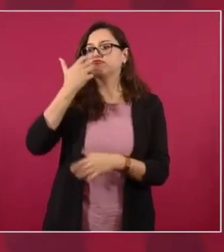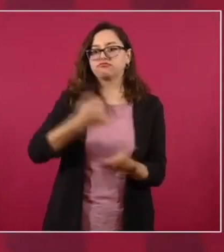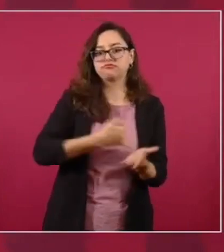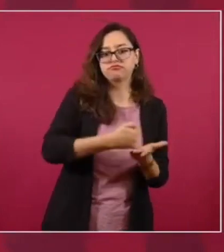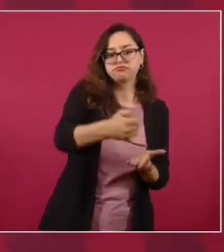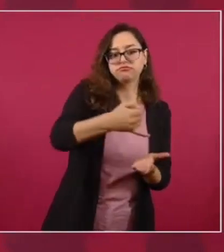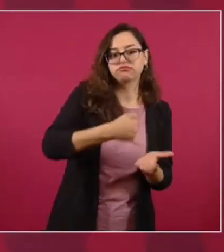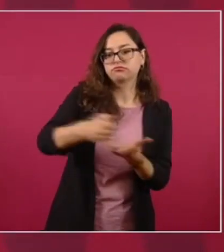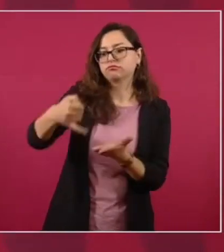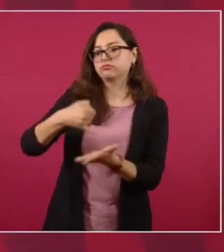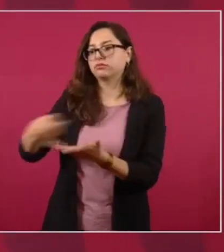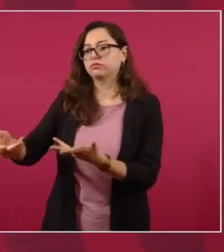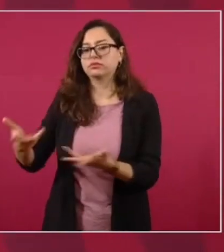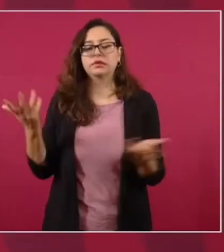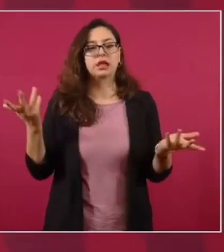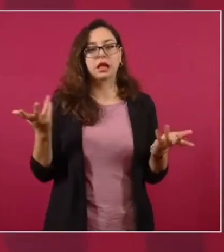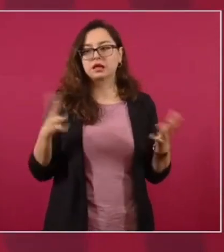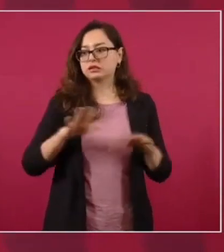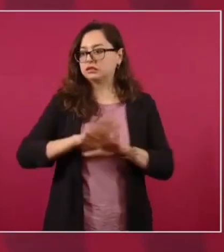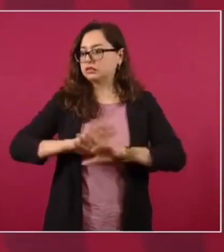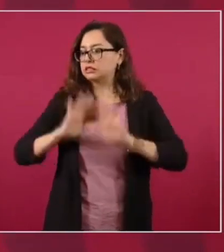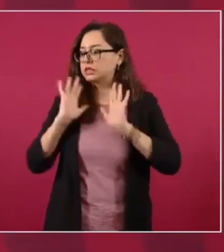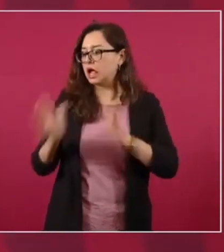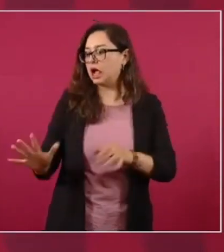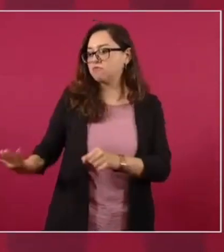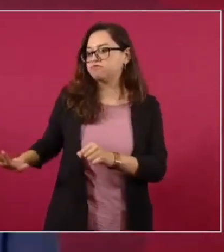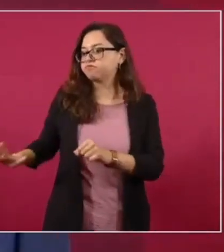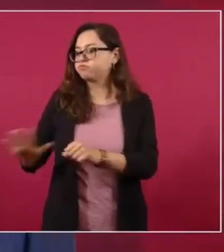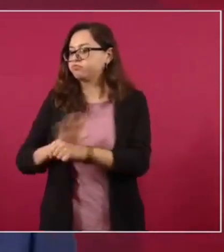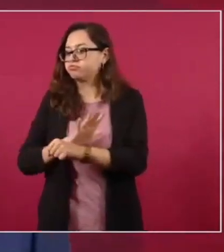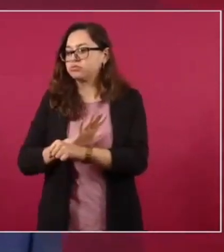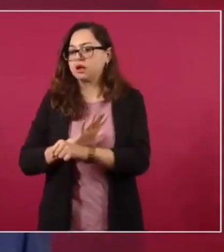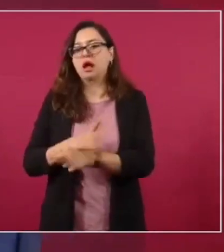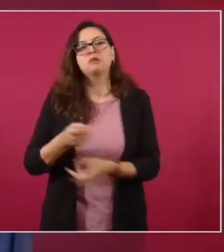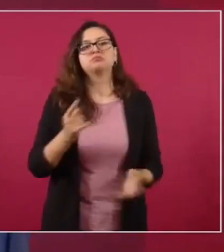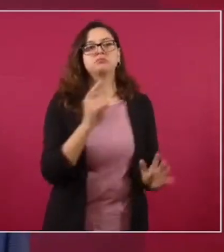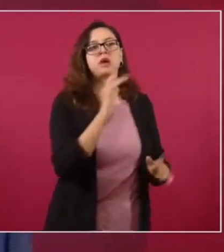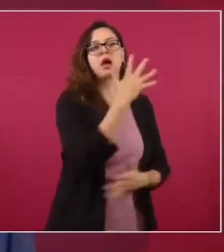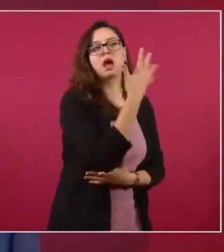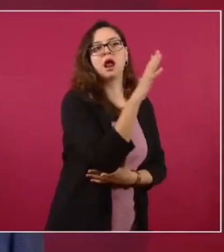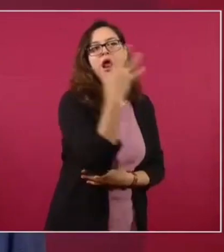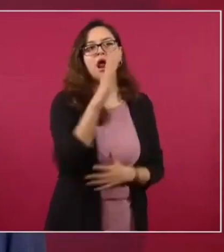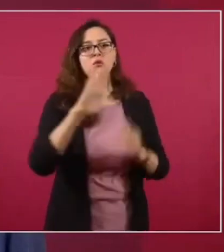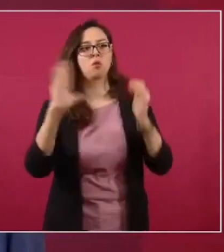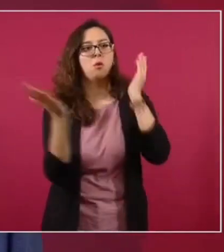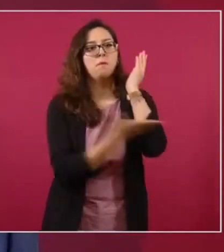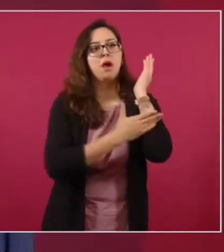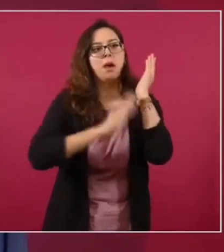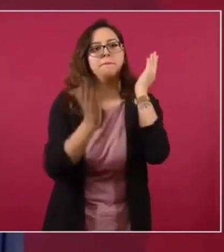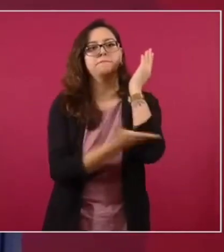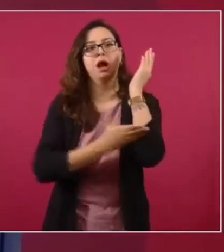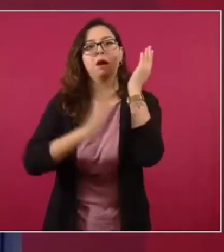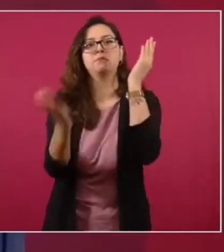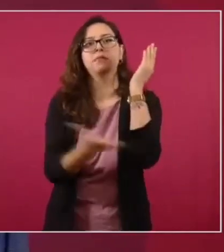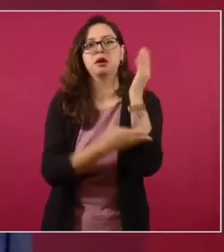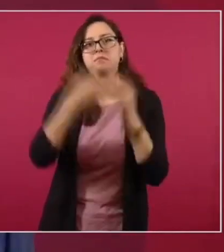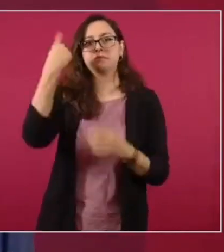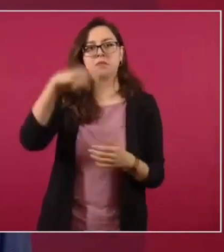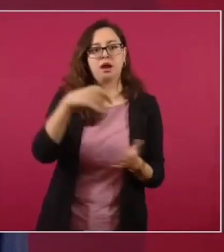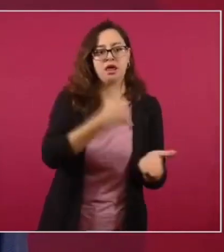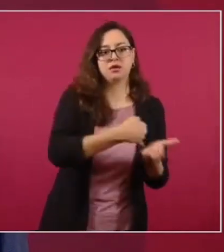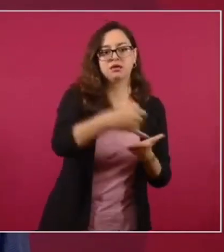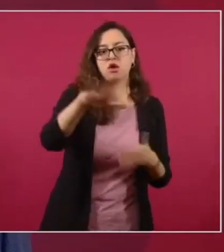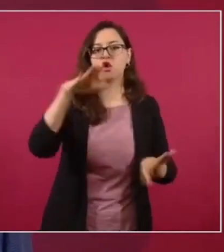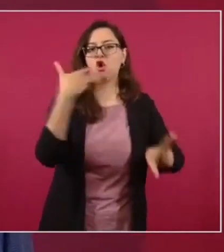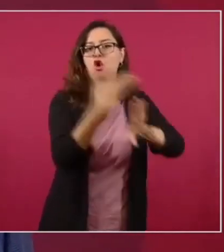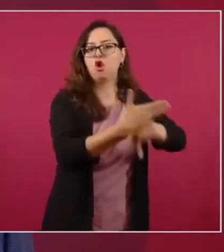la siembra de aguacate que afecte a la mariposa